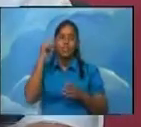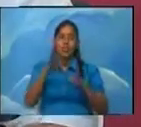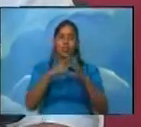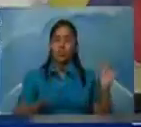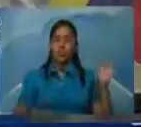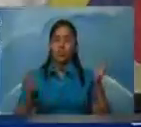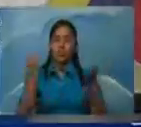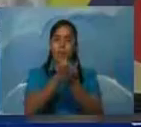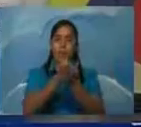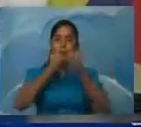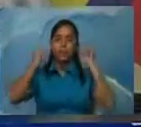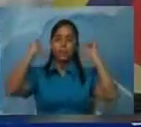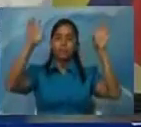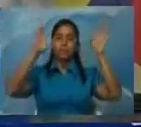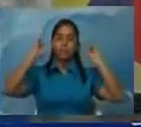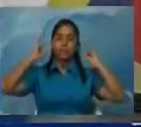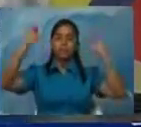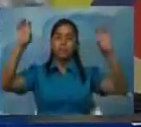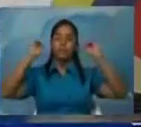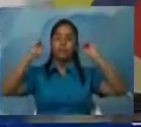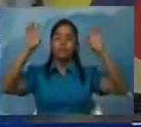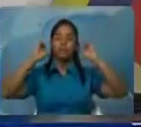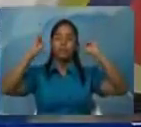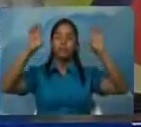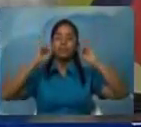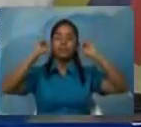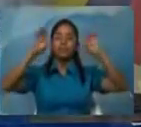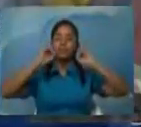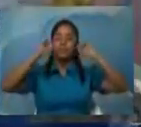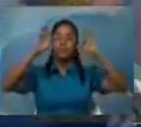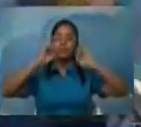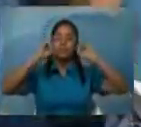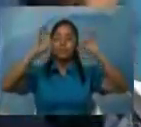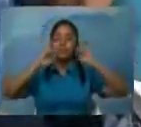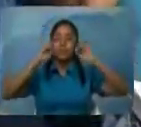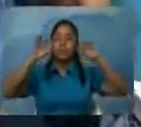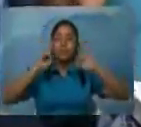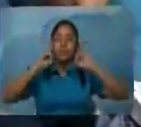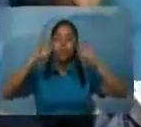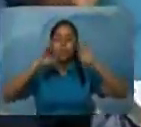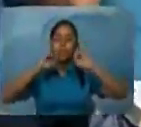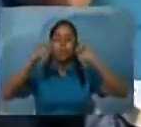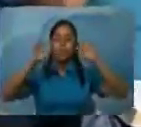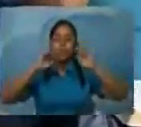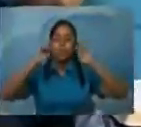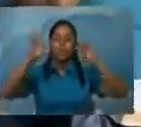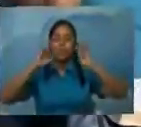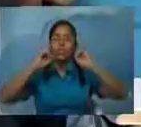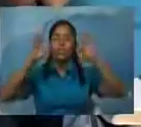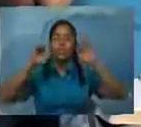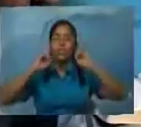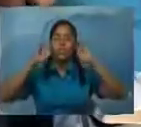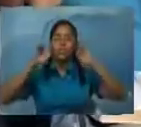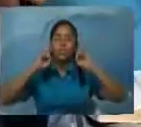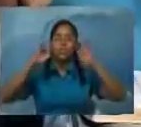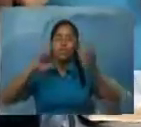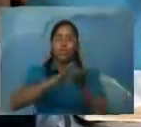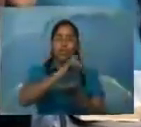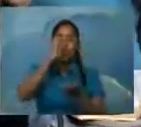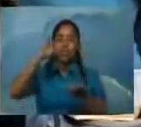Amén. Gloria a Dios, gloria a Dios, gloria a Dios, gloria a Dios, gloria a Dios.